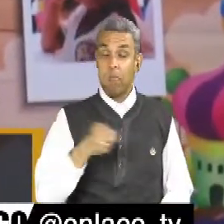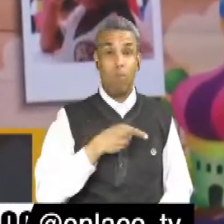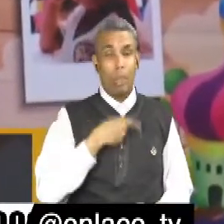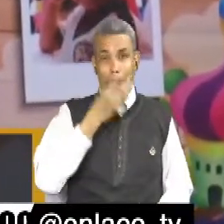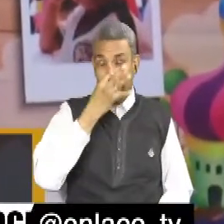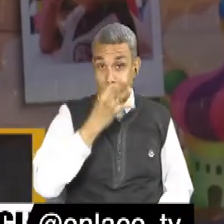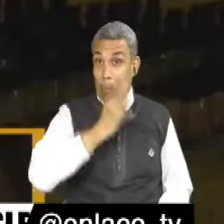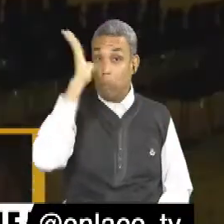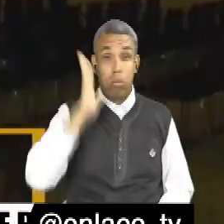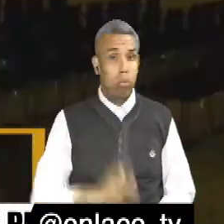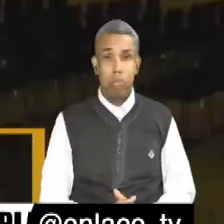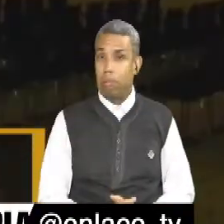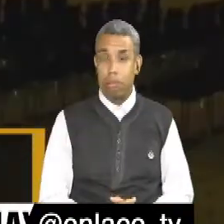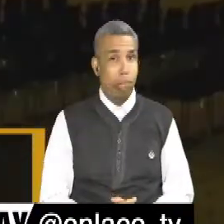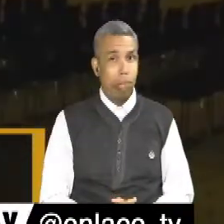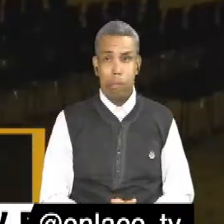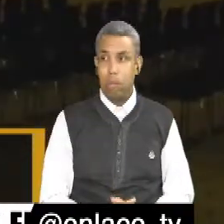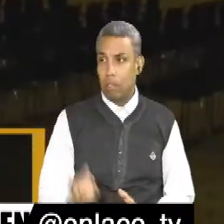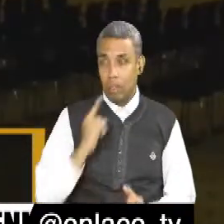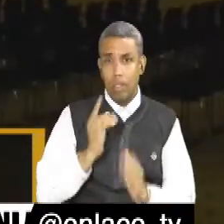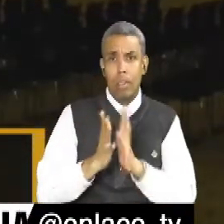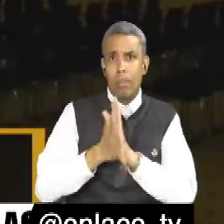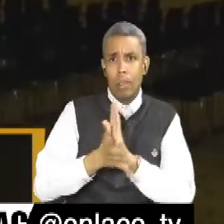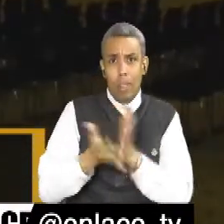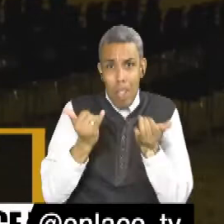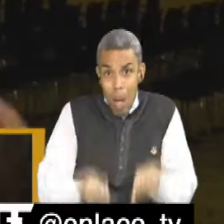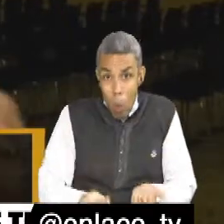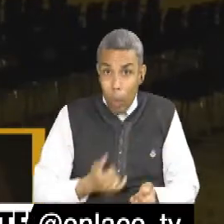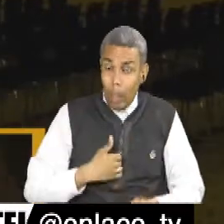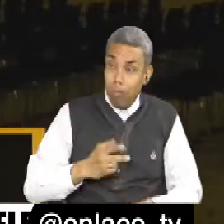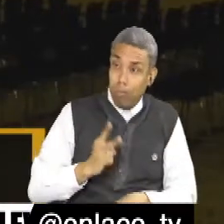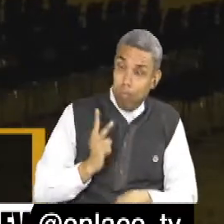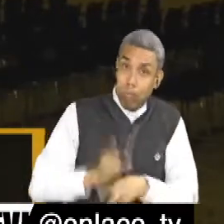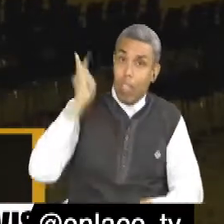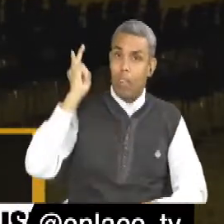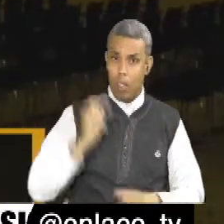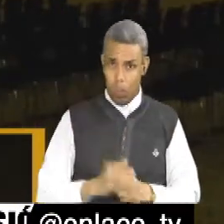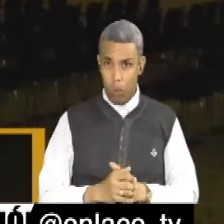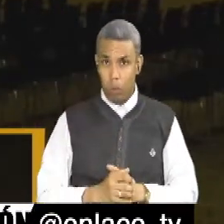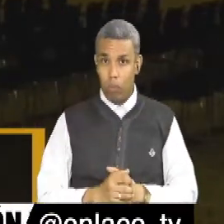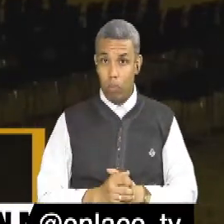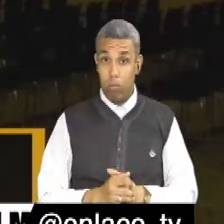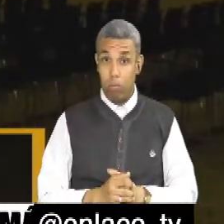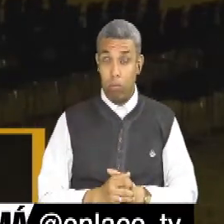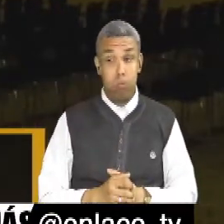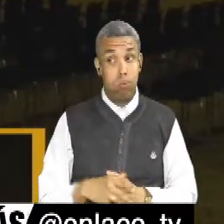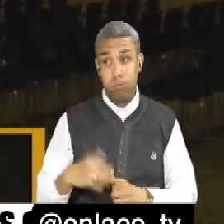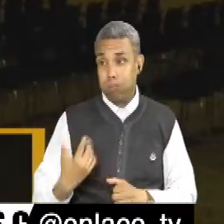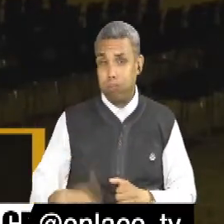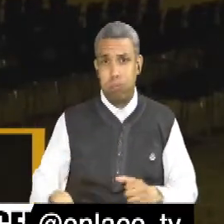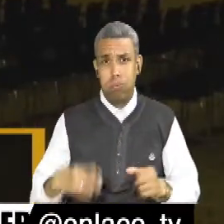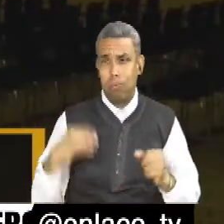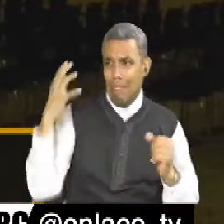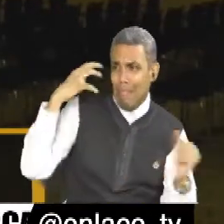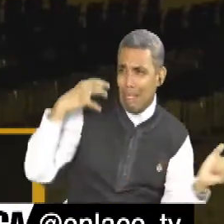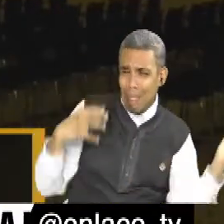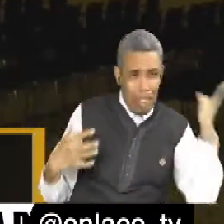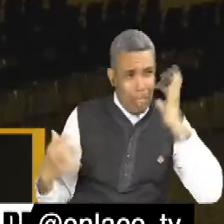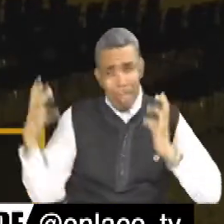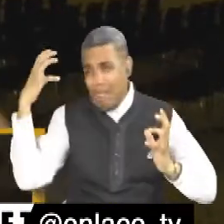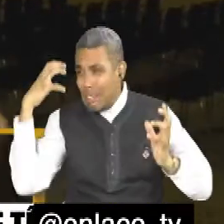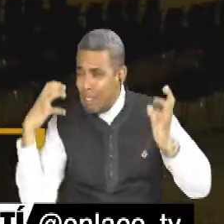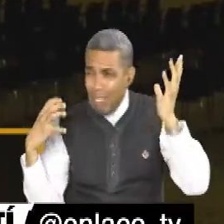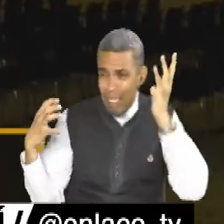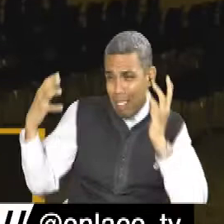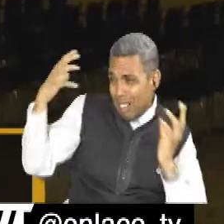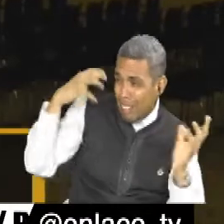muy peligroso. El mundo es un sitio muy miedoso y mucha gente toma la penosa decisión de no querer seguir